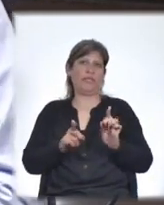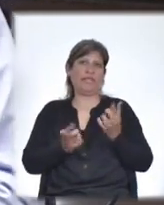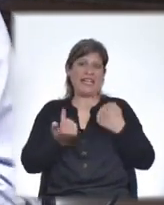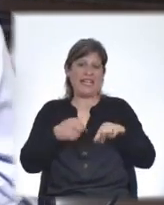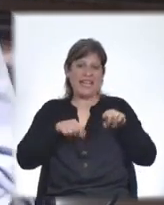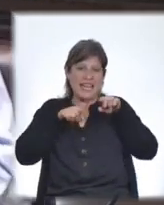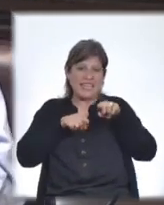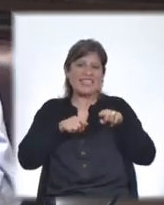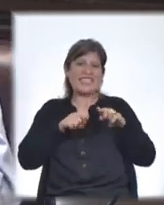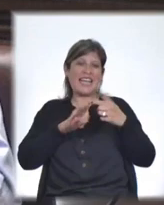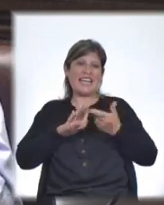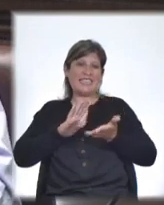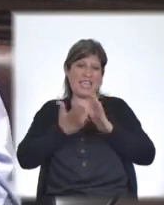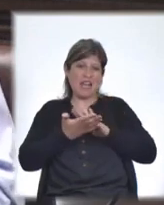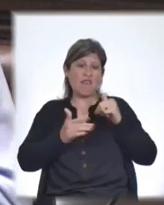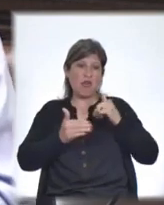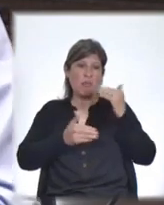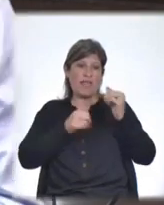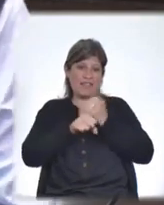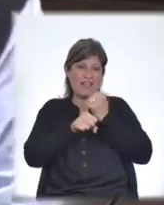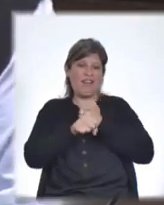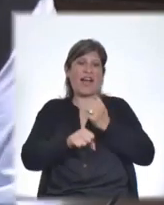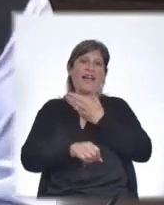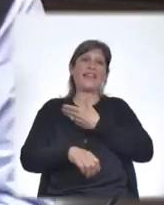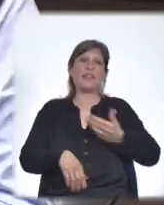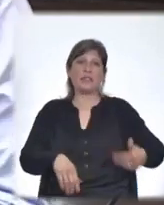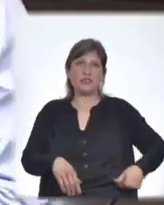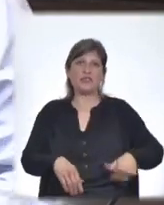Ese es el proceder del gobierno.